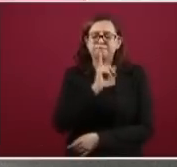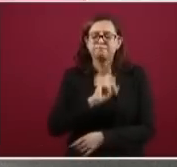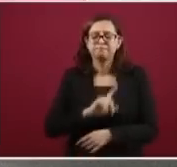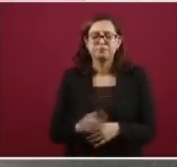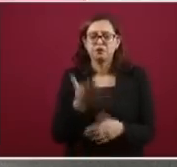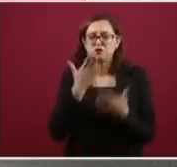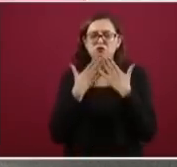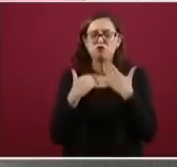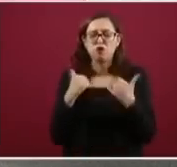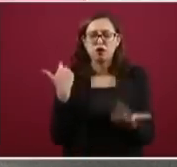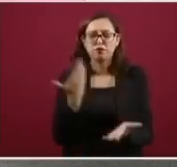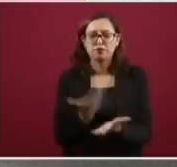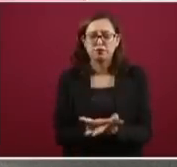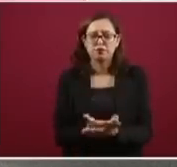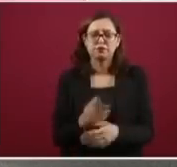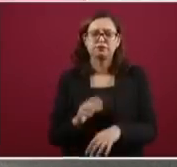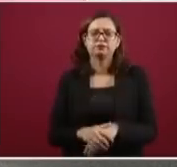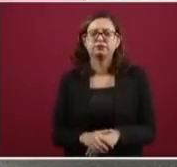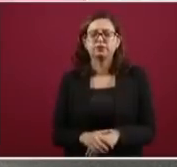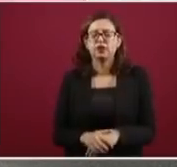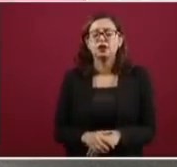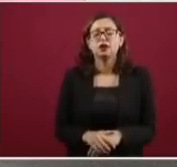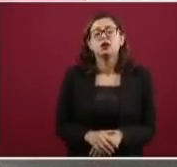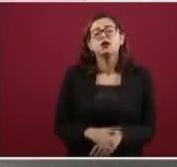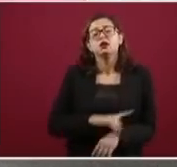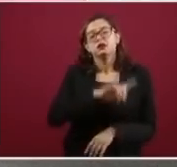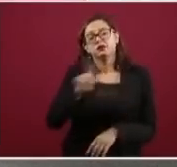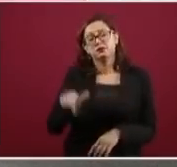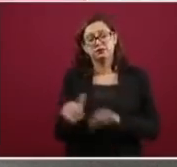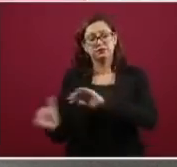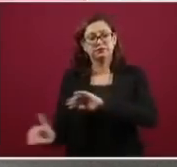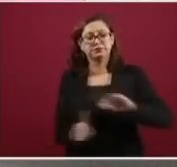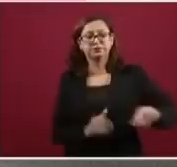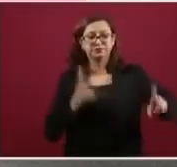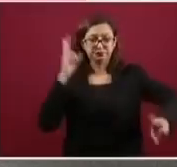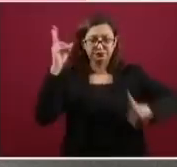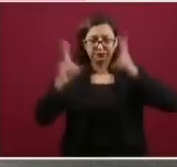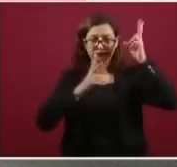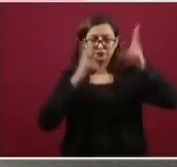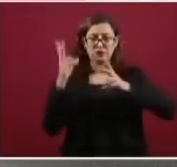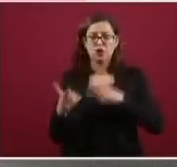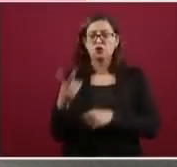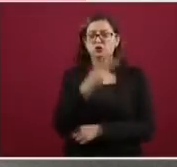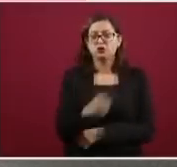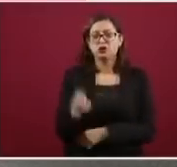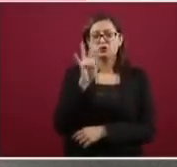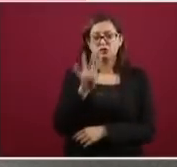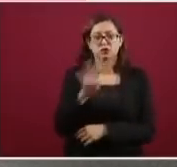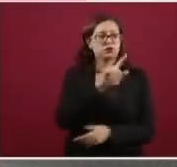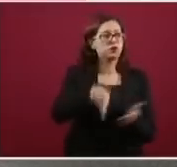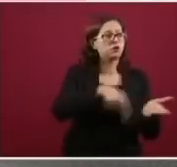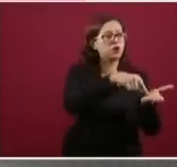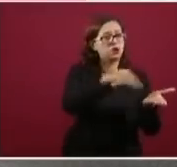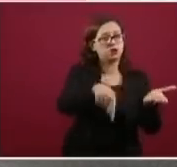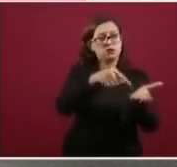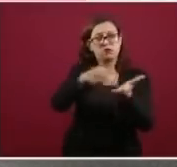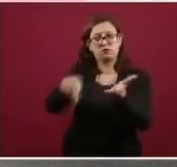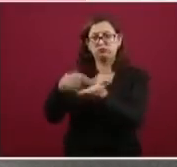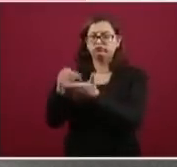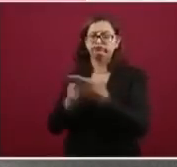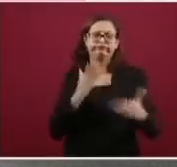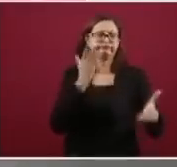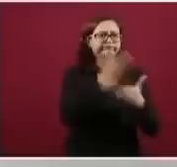pasada y en verificaciones verificamos 219 estaciones de servicio y